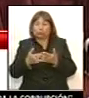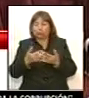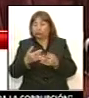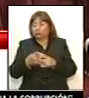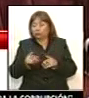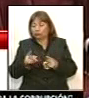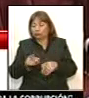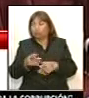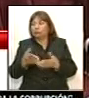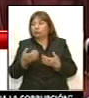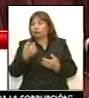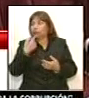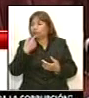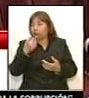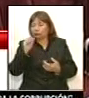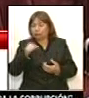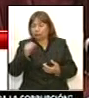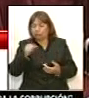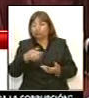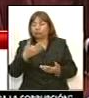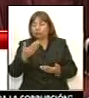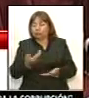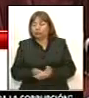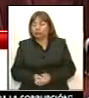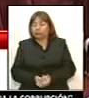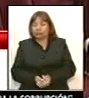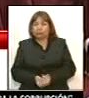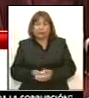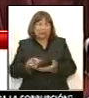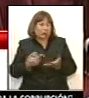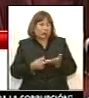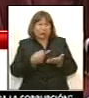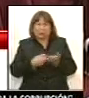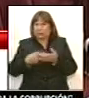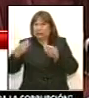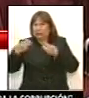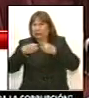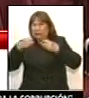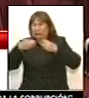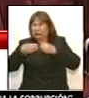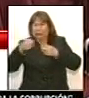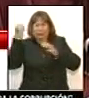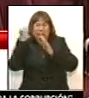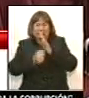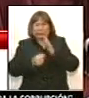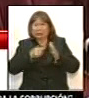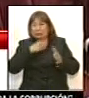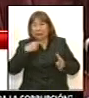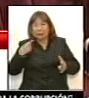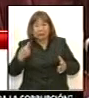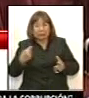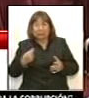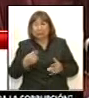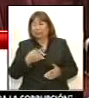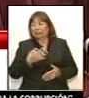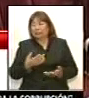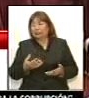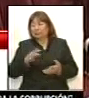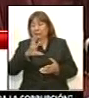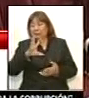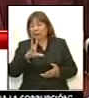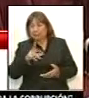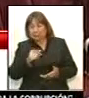pero quiero manifestar que sí hay problemas en las calles. Hay discusiones, hay peleas, hay asesinatos, ¿no? Hay